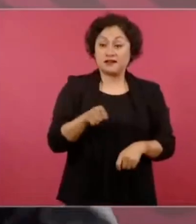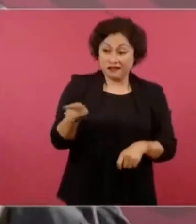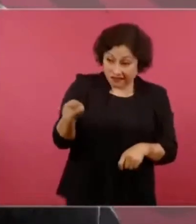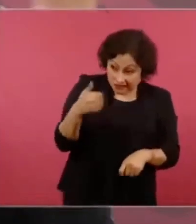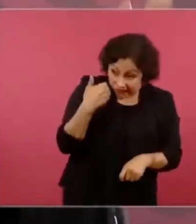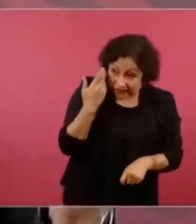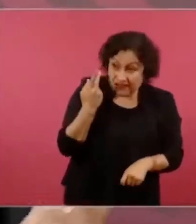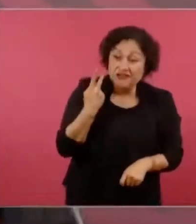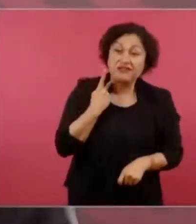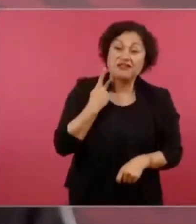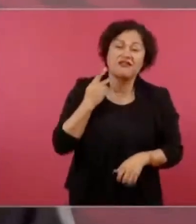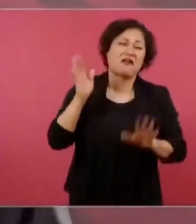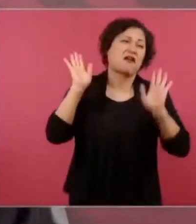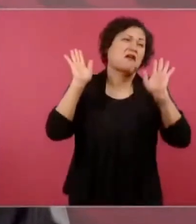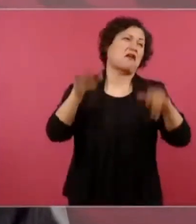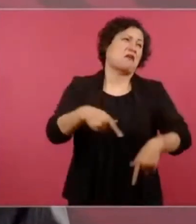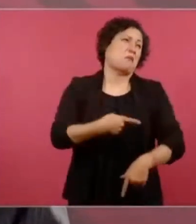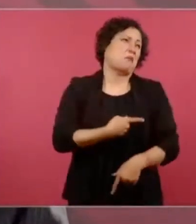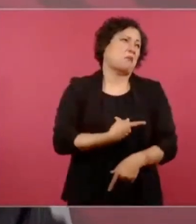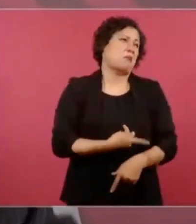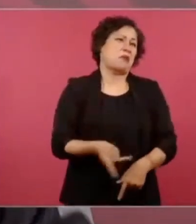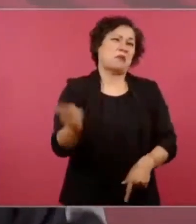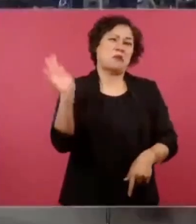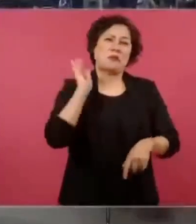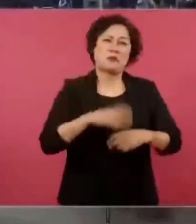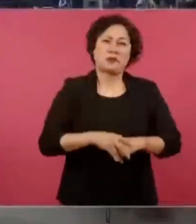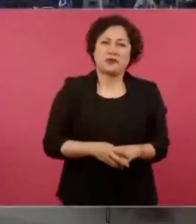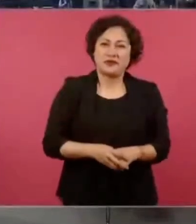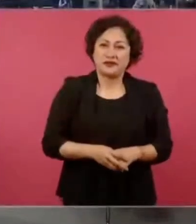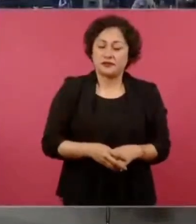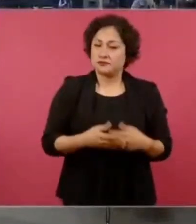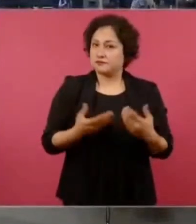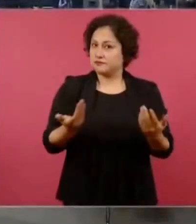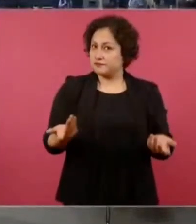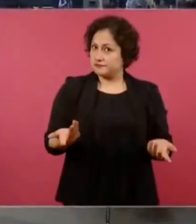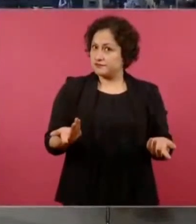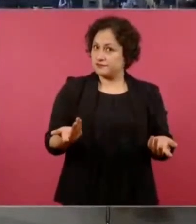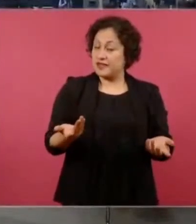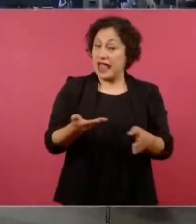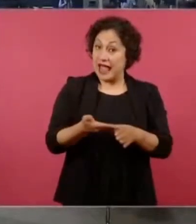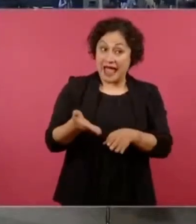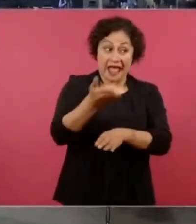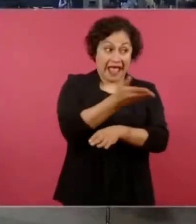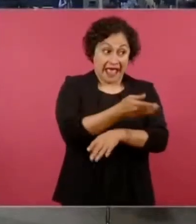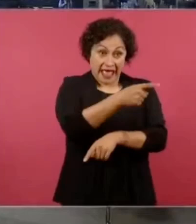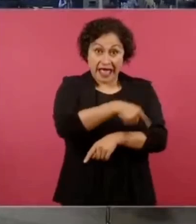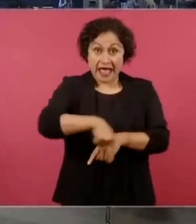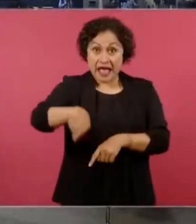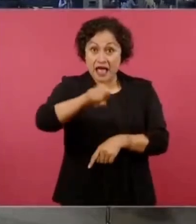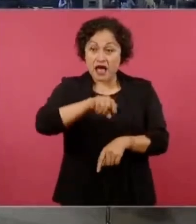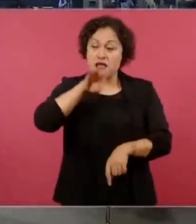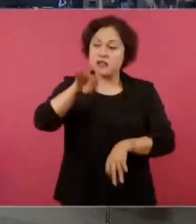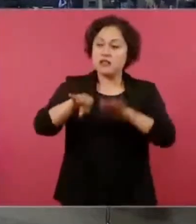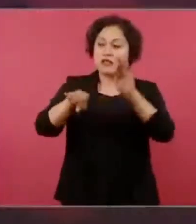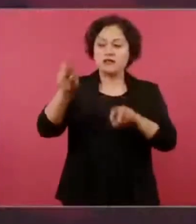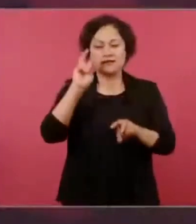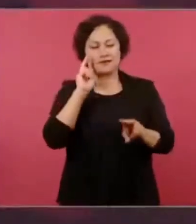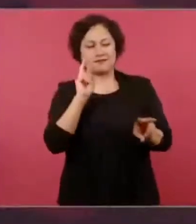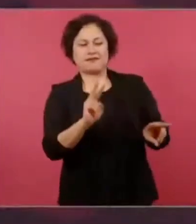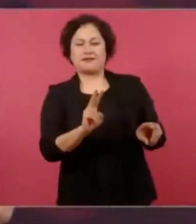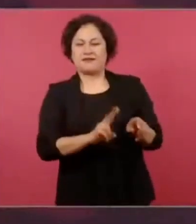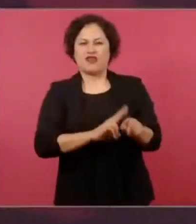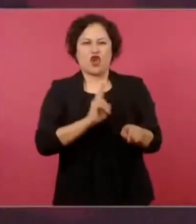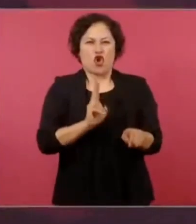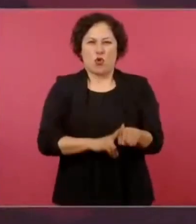Y muchas cosas se veía normal que de repente